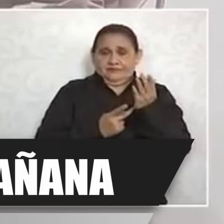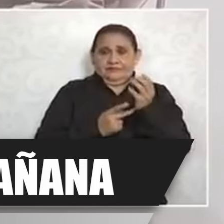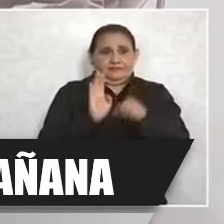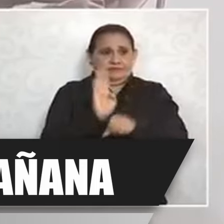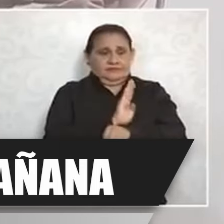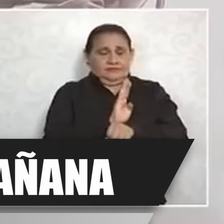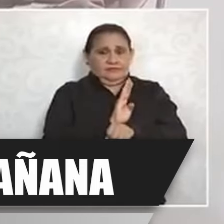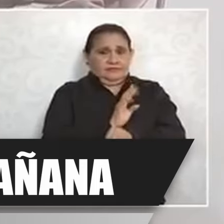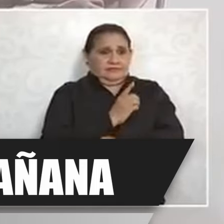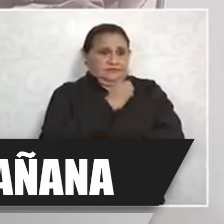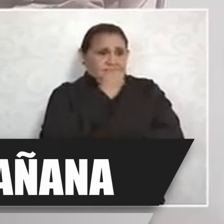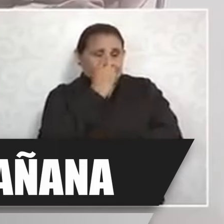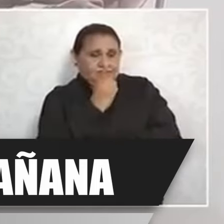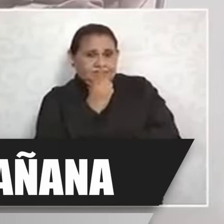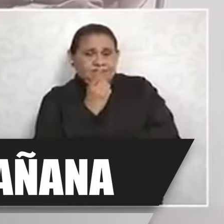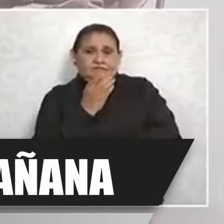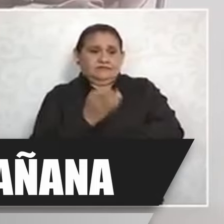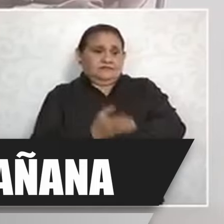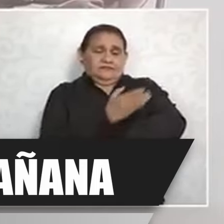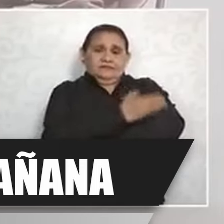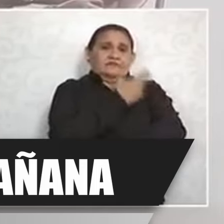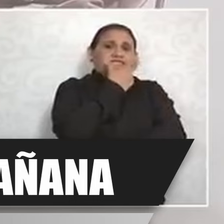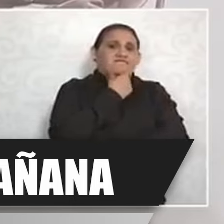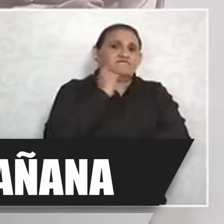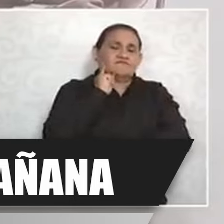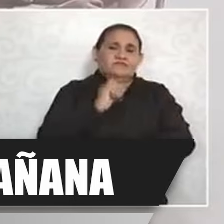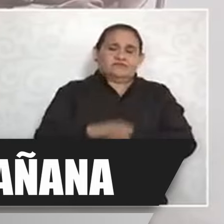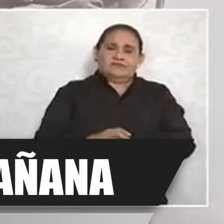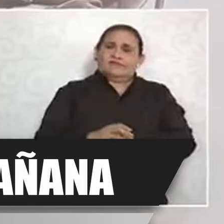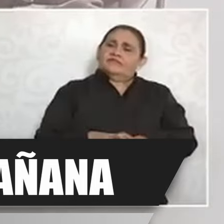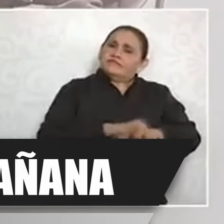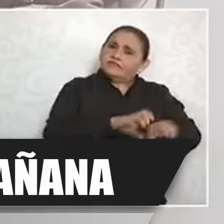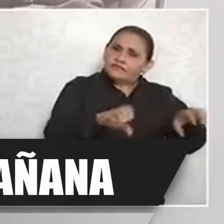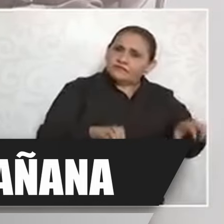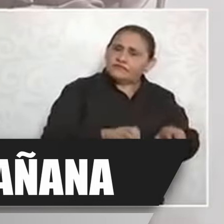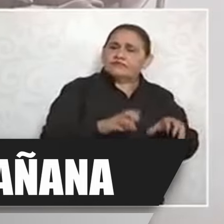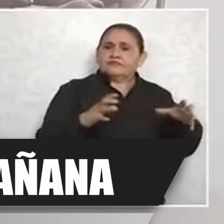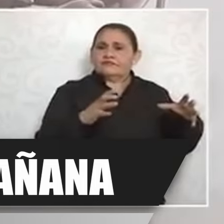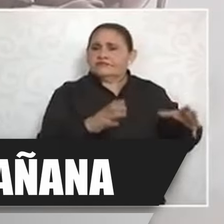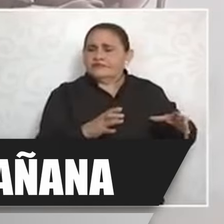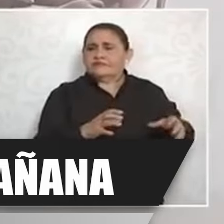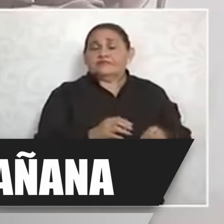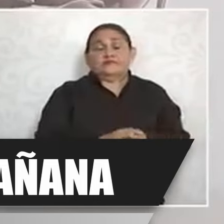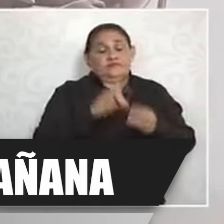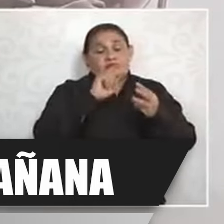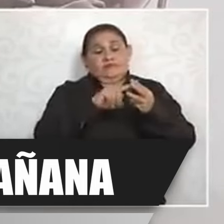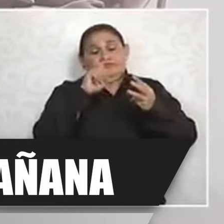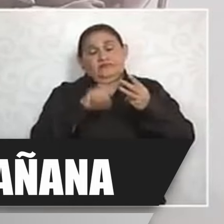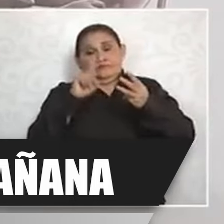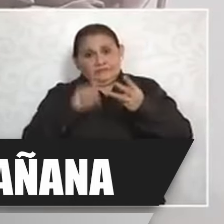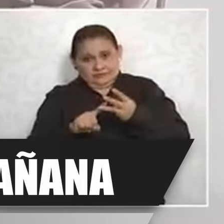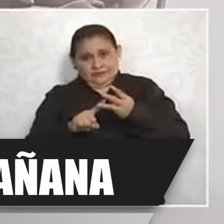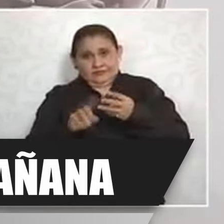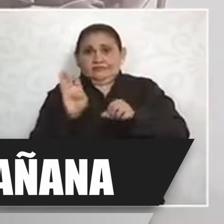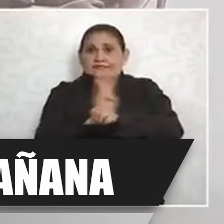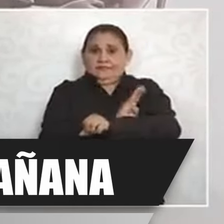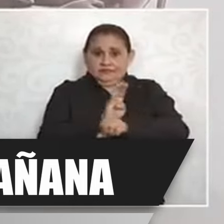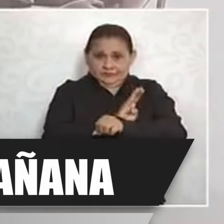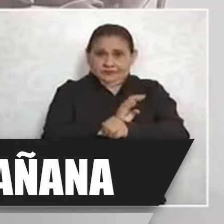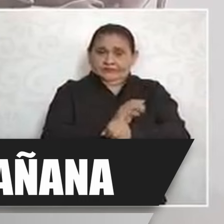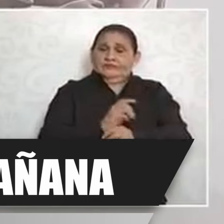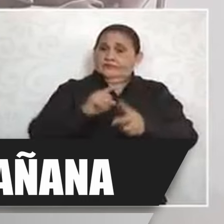mencionaron mis compañeros, compañeras del gabinete. Vamos a hacer 3 programas del bienestar